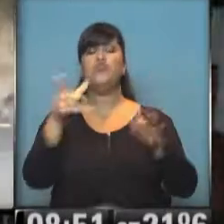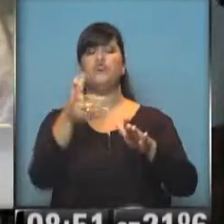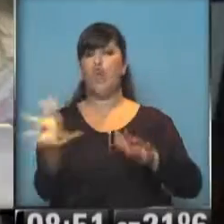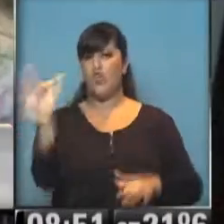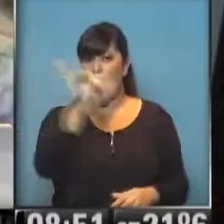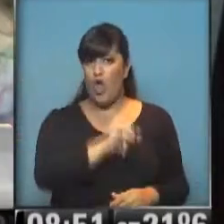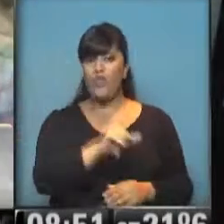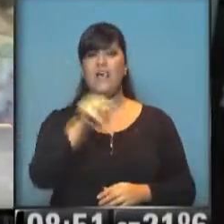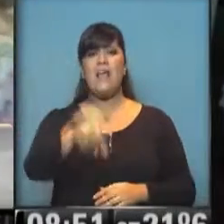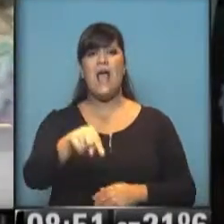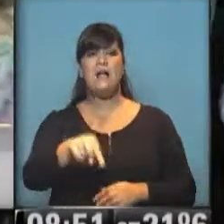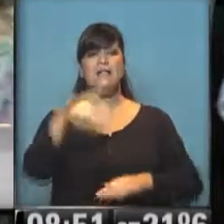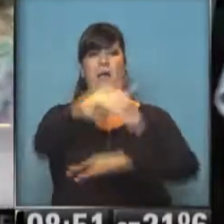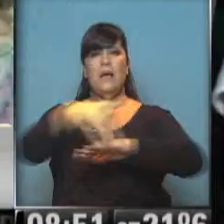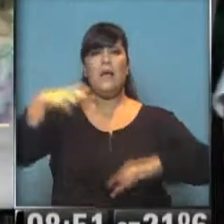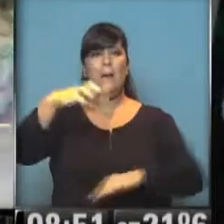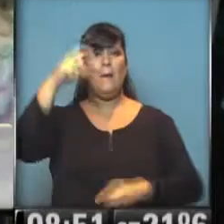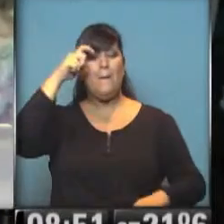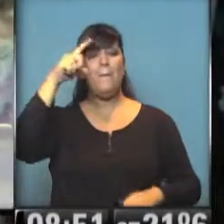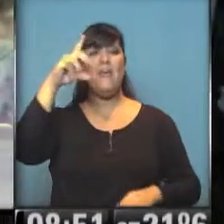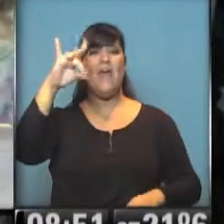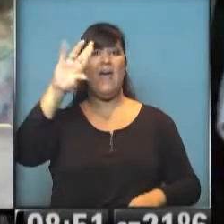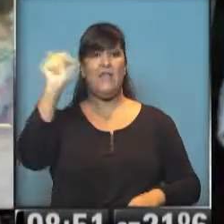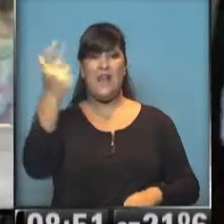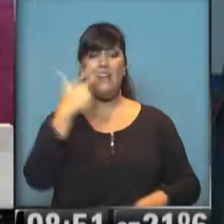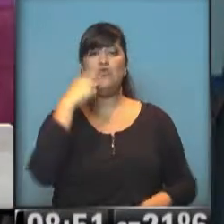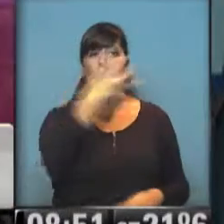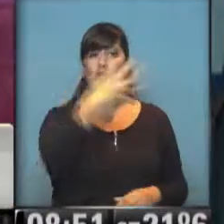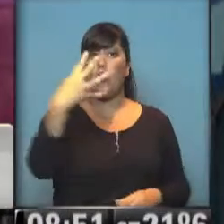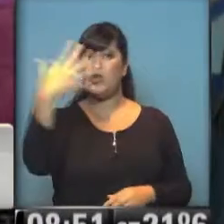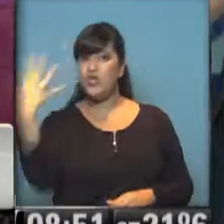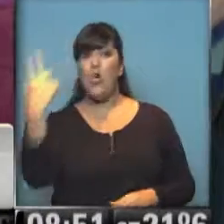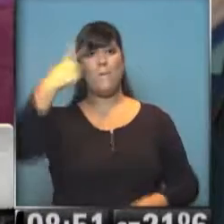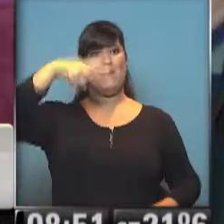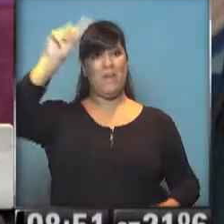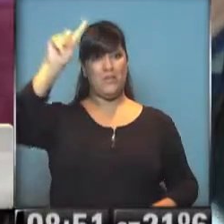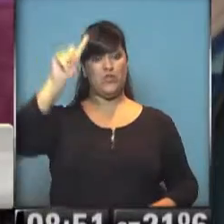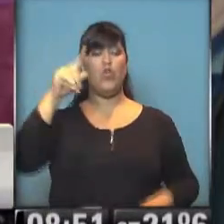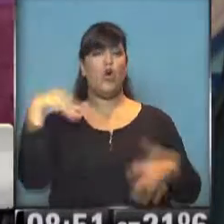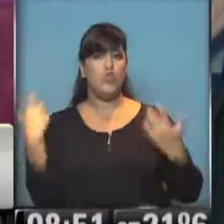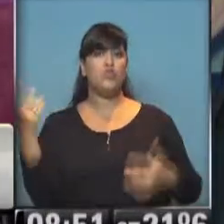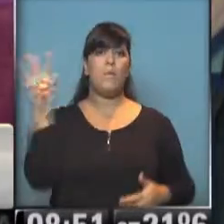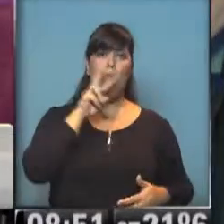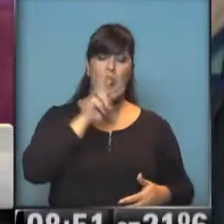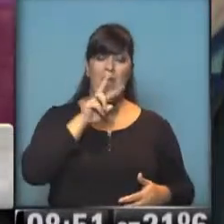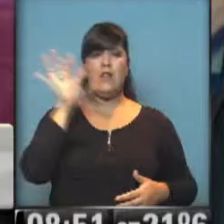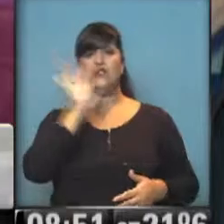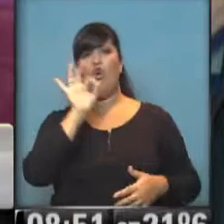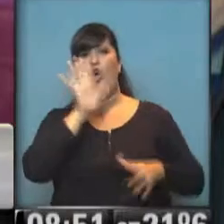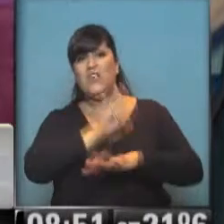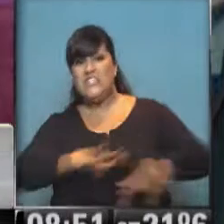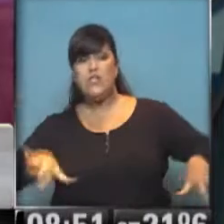supuesto estamos en piedras 445 primer piso allí las mujeres y los chicos y